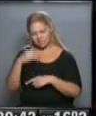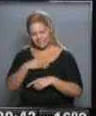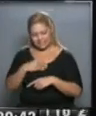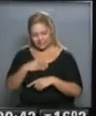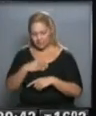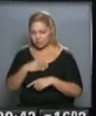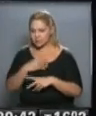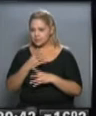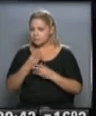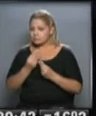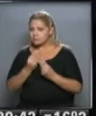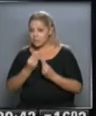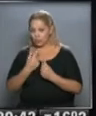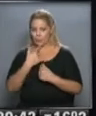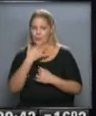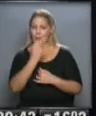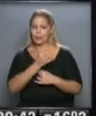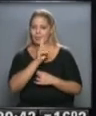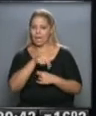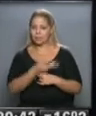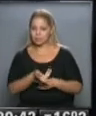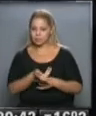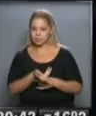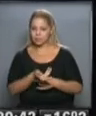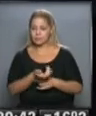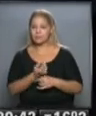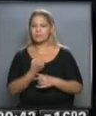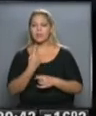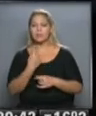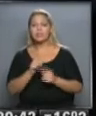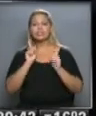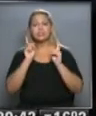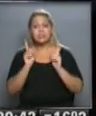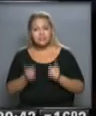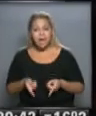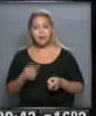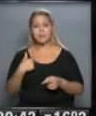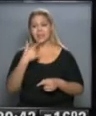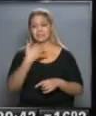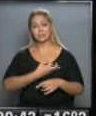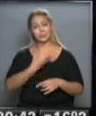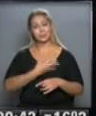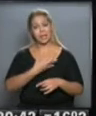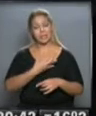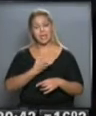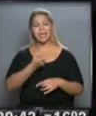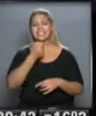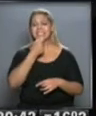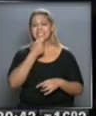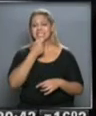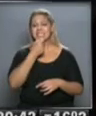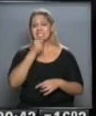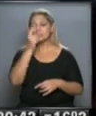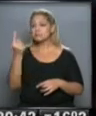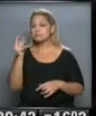miedo, y es cierto eso. Pero también es cierto que si los